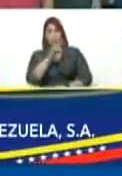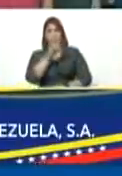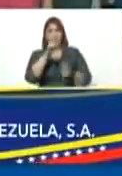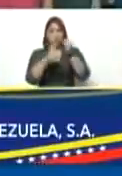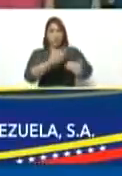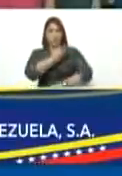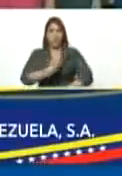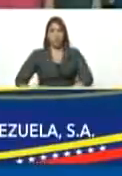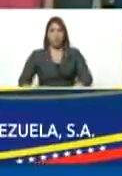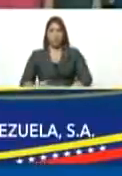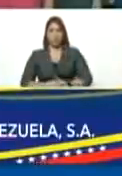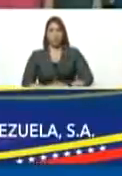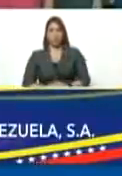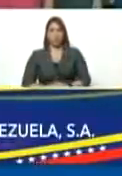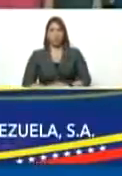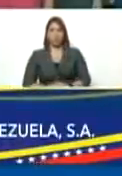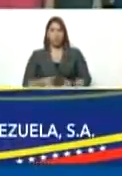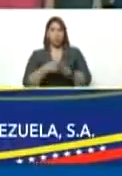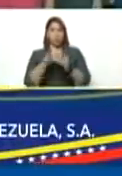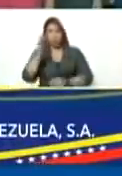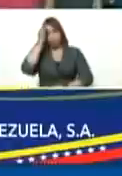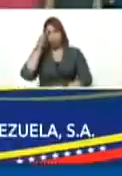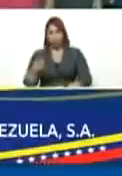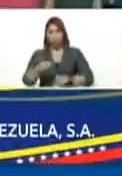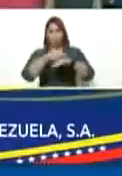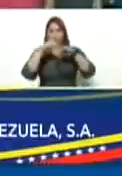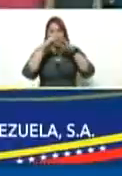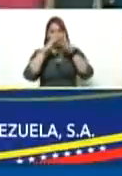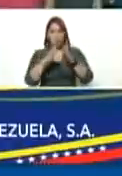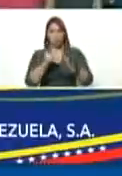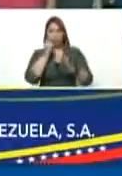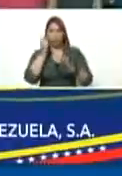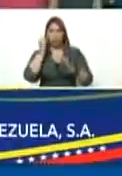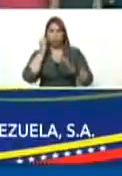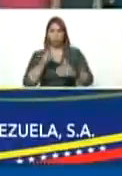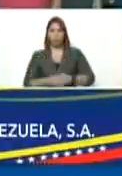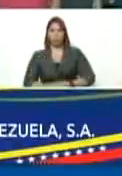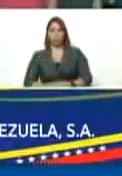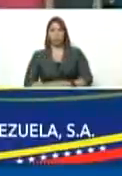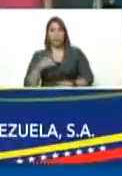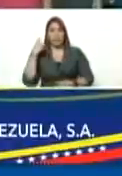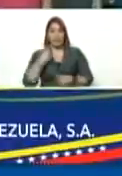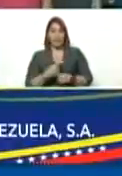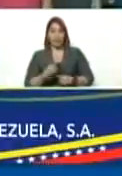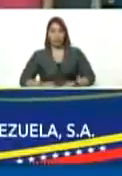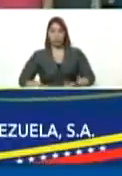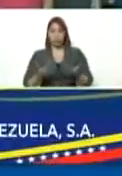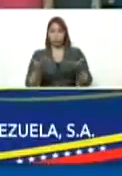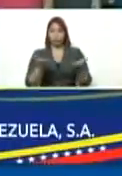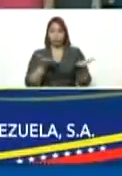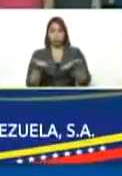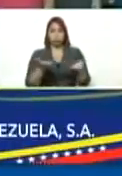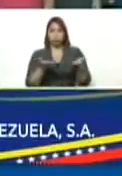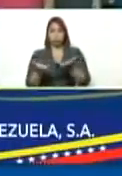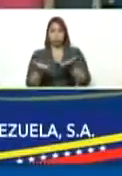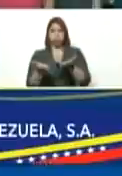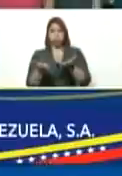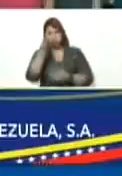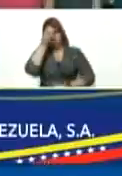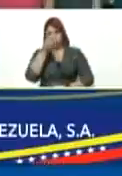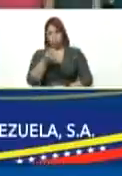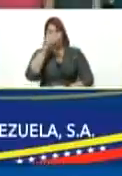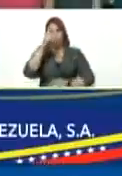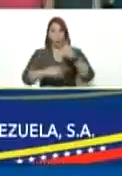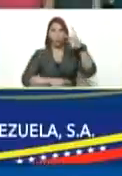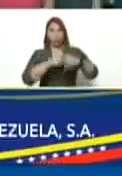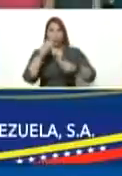Vicepresidente, todo el Consejo de Ministros tiene que ponerse al servicio de los consejos